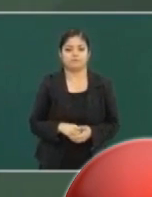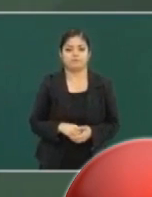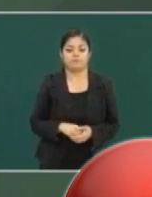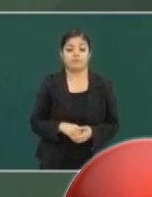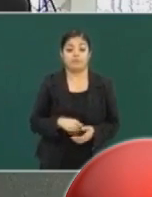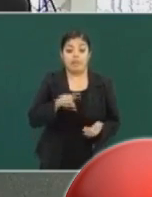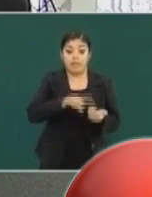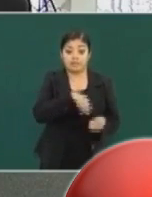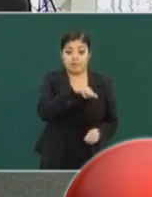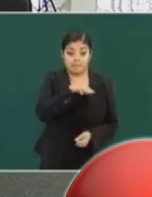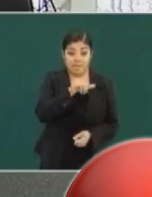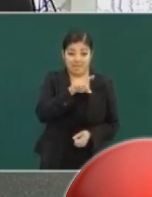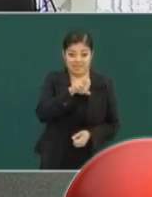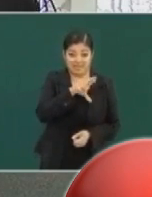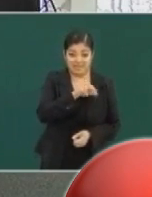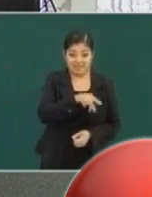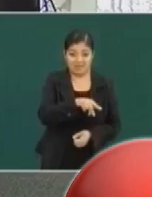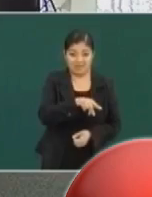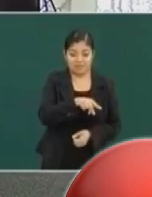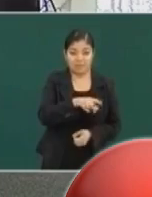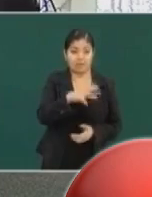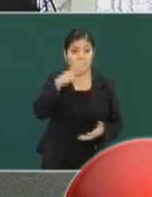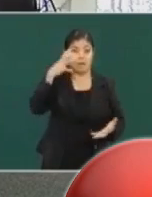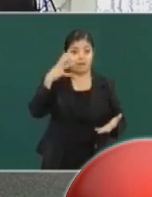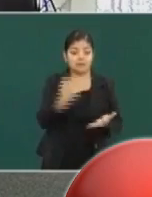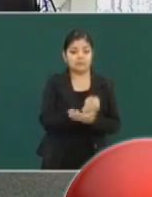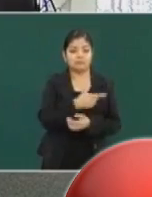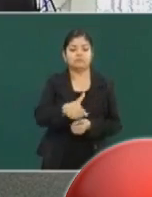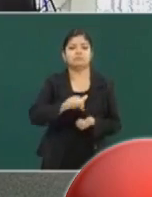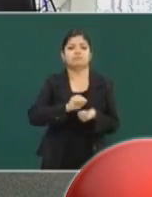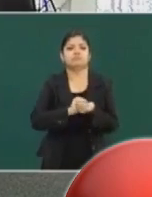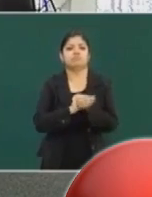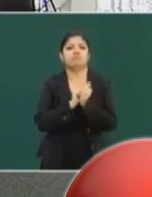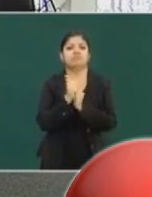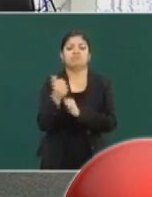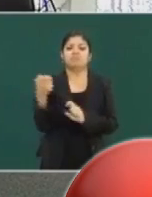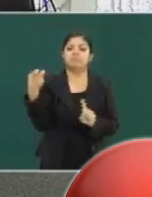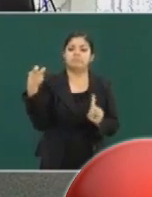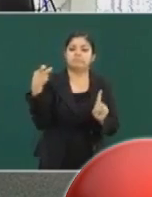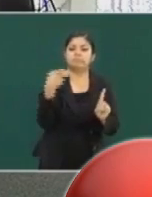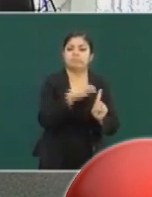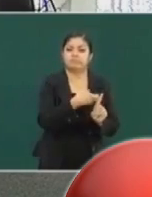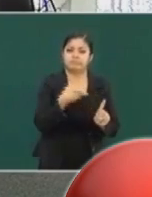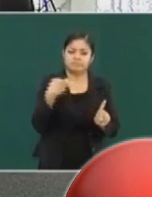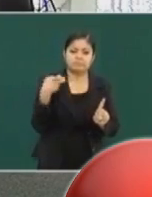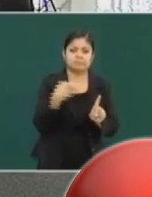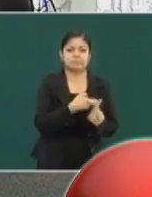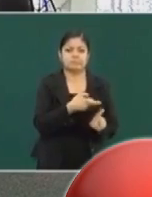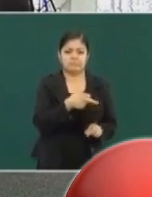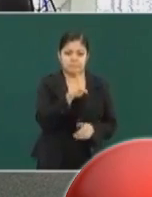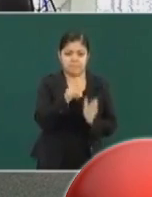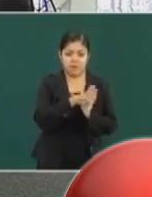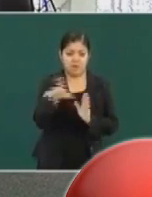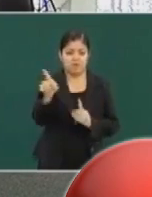Francisco I. Madero, se desata la crítica, ¿no?, de los periodistas,